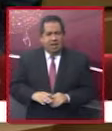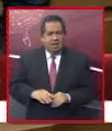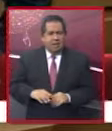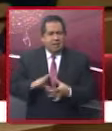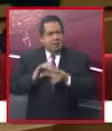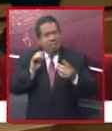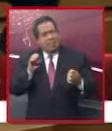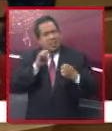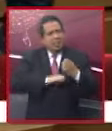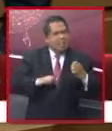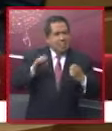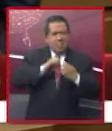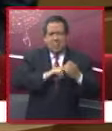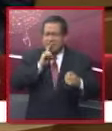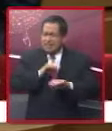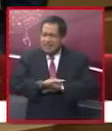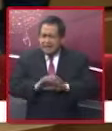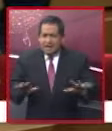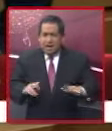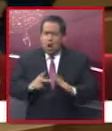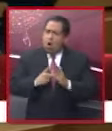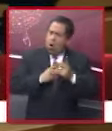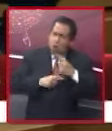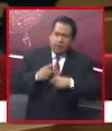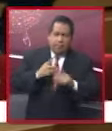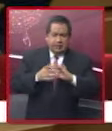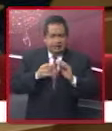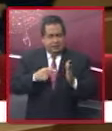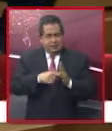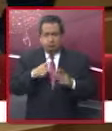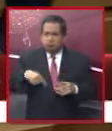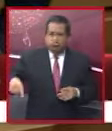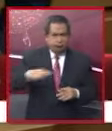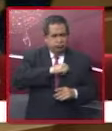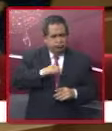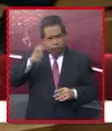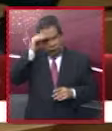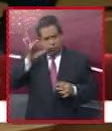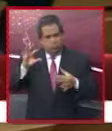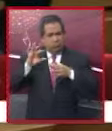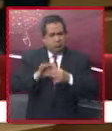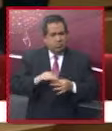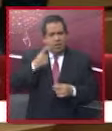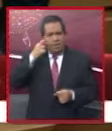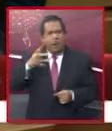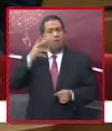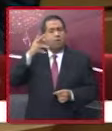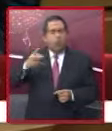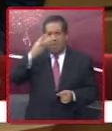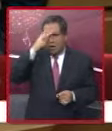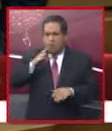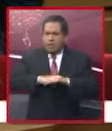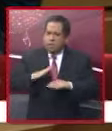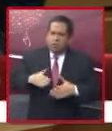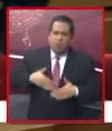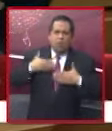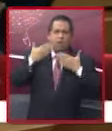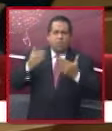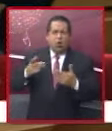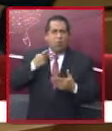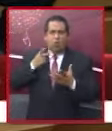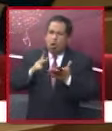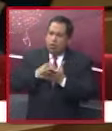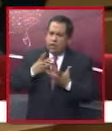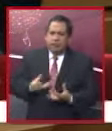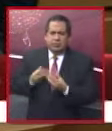del engaño, vayamos a reconstruir el acuerdo político, hagamos que México tenga confianza en sus